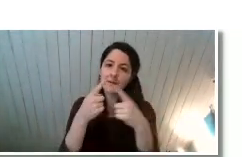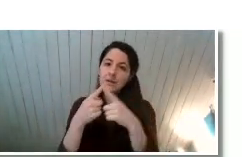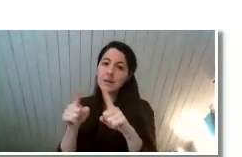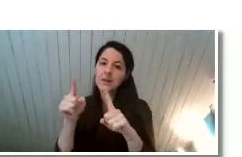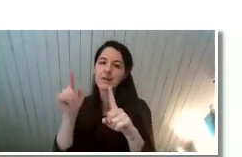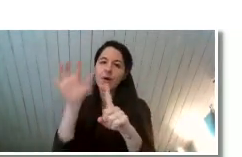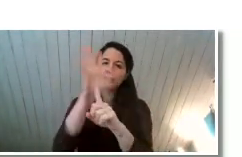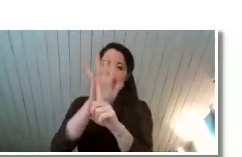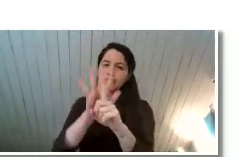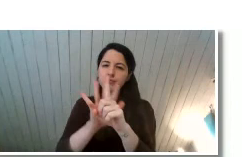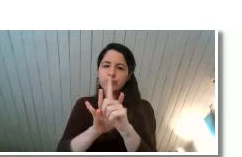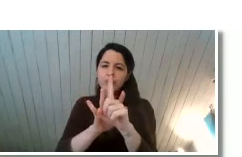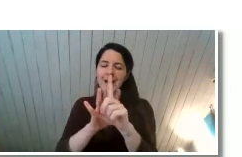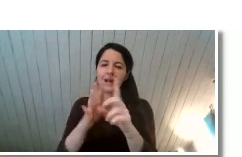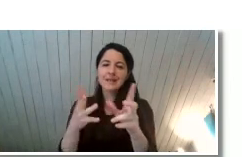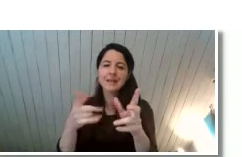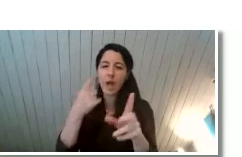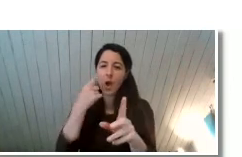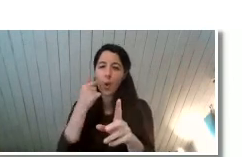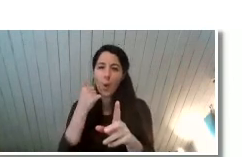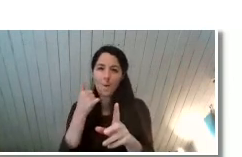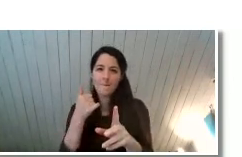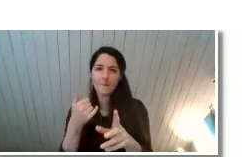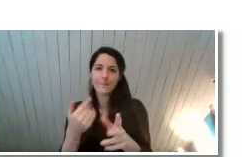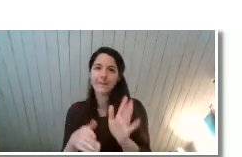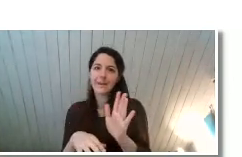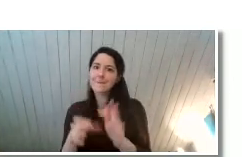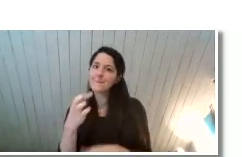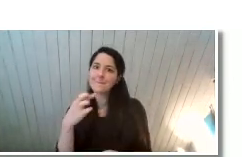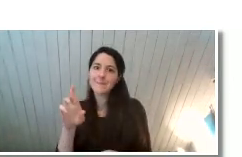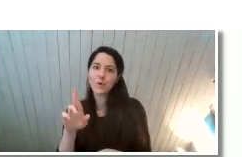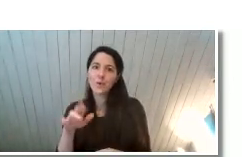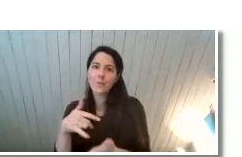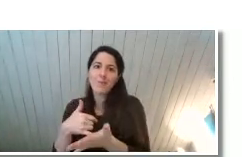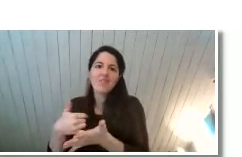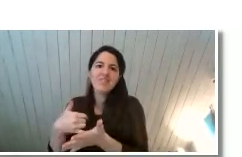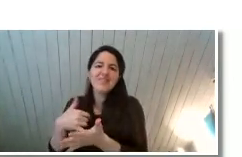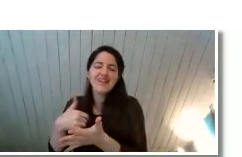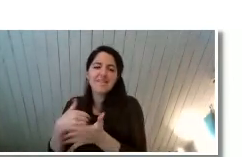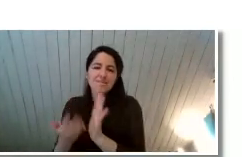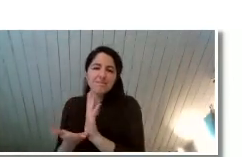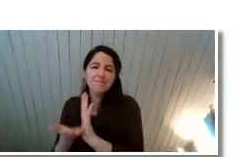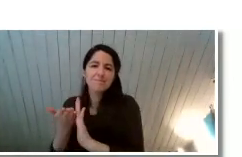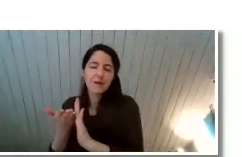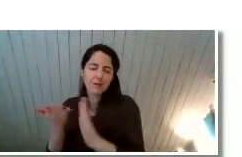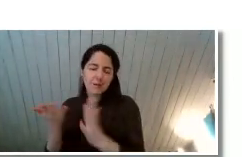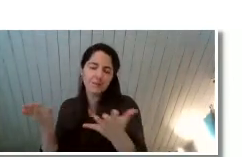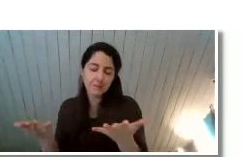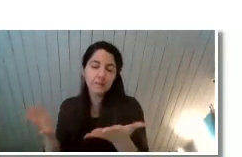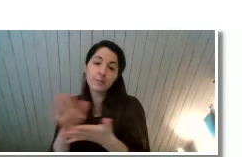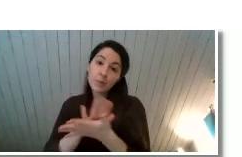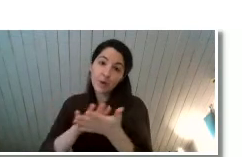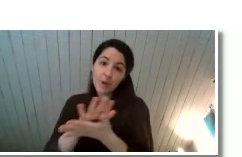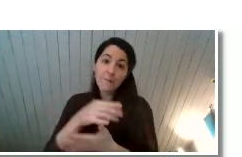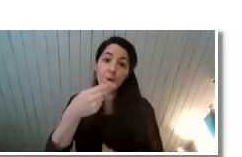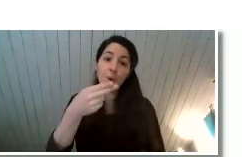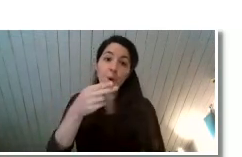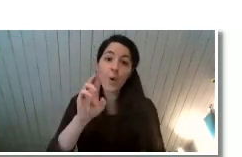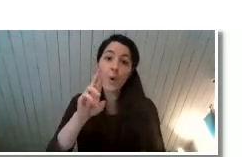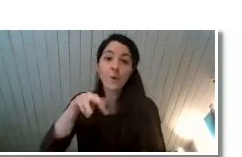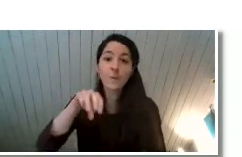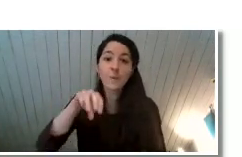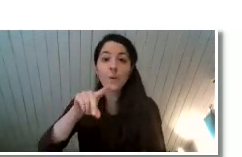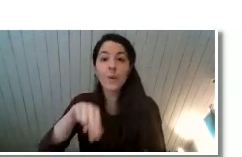más susceptibles al cáncer de próstata. Factores como el factor hormonal, la